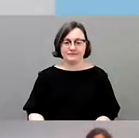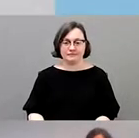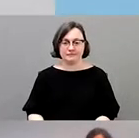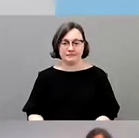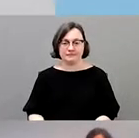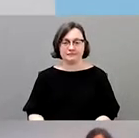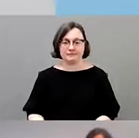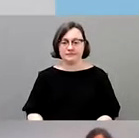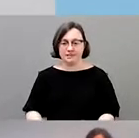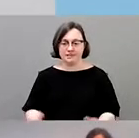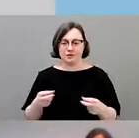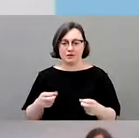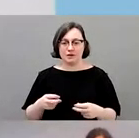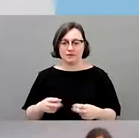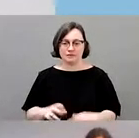Hola, Tamara.